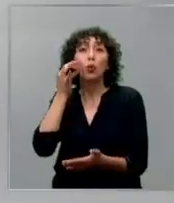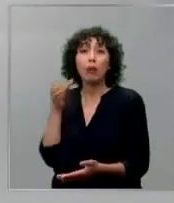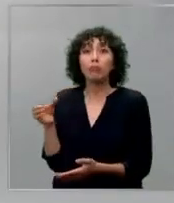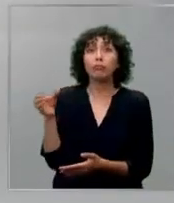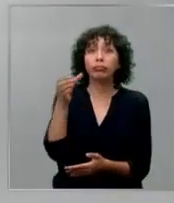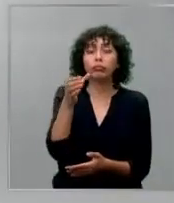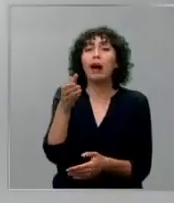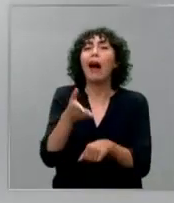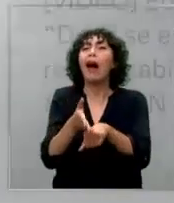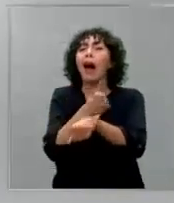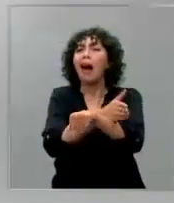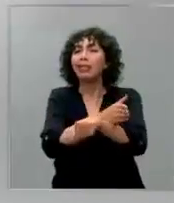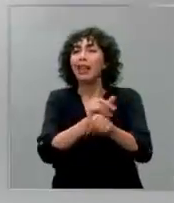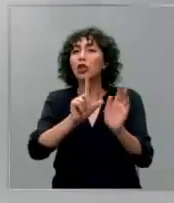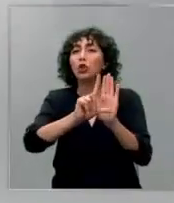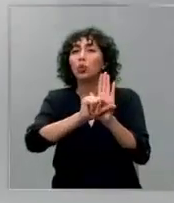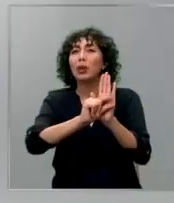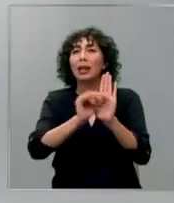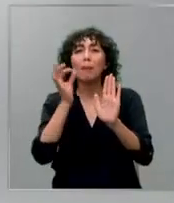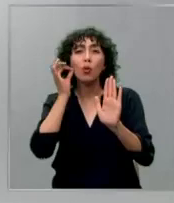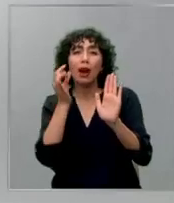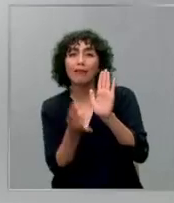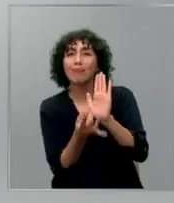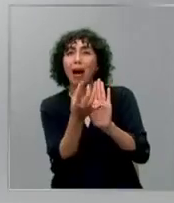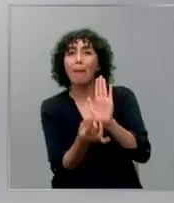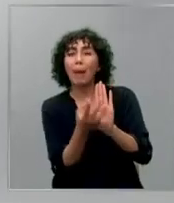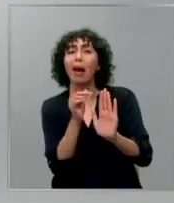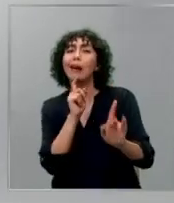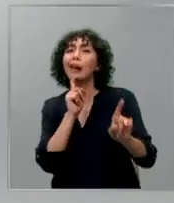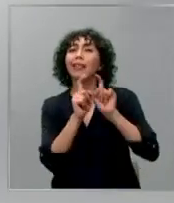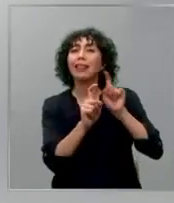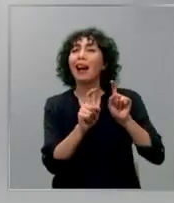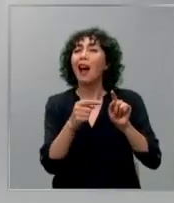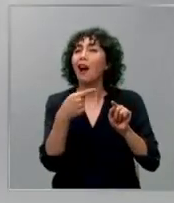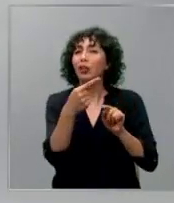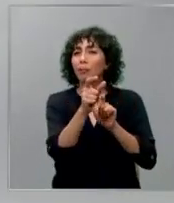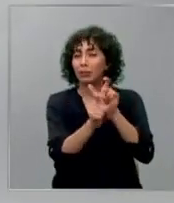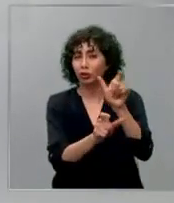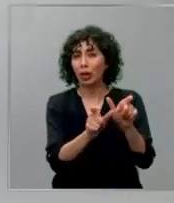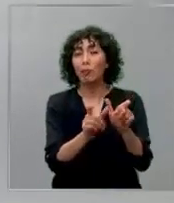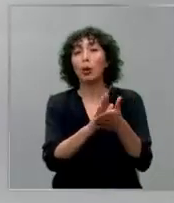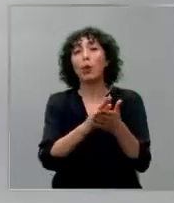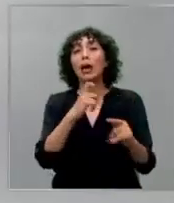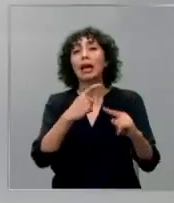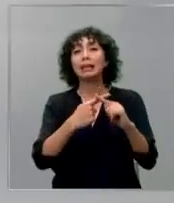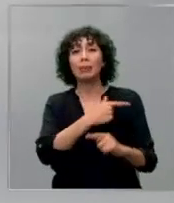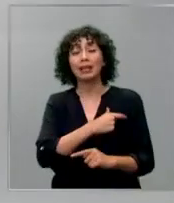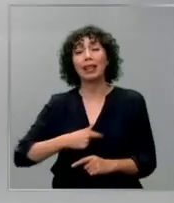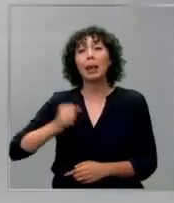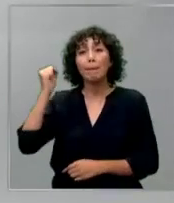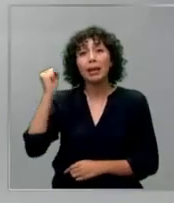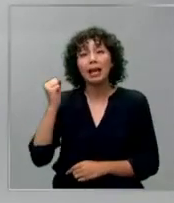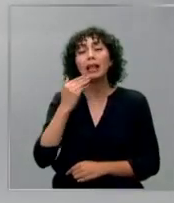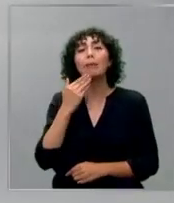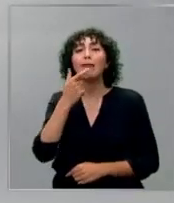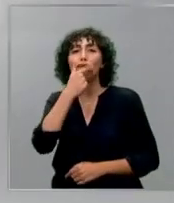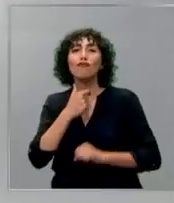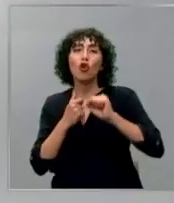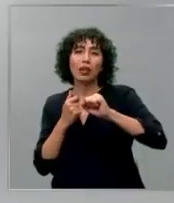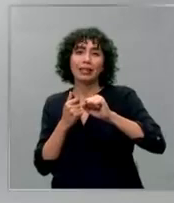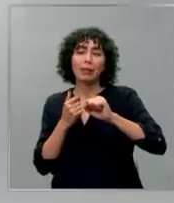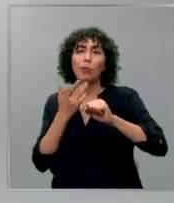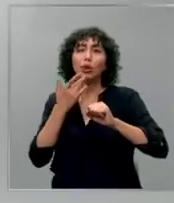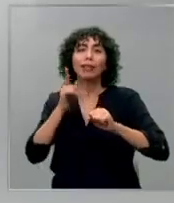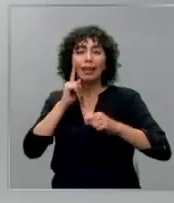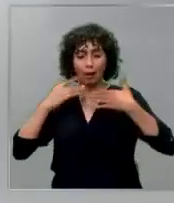antiguos tweets en la que la abogada de la Universidad Católica cuestionaba figuras de la oposición, al expresidente Sebastián Piñera y al actual mandatario por aparecer con